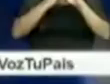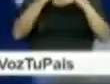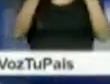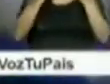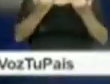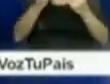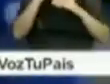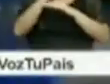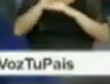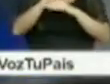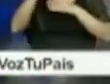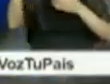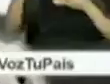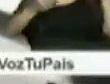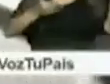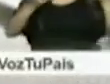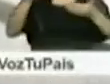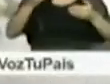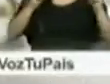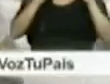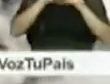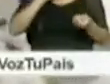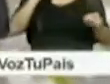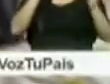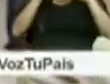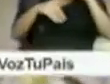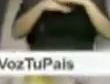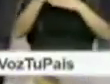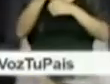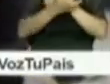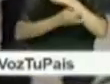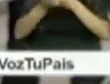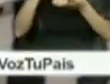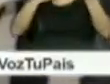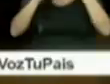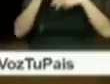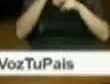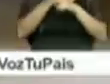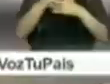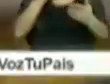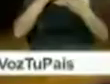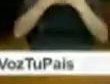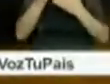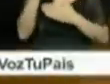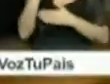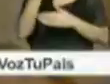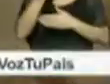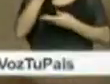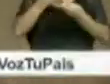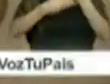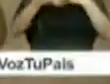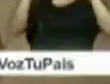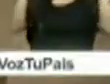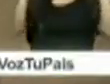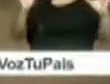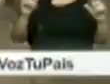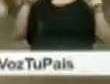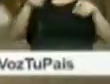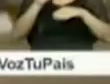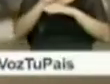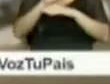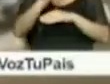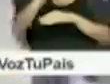Ecuador dejará de importar energía para convertirse en un país exportador. Gracias a la inversión en generación eléctrica, nuestro país cuenta con